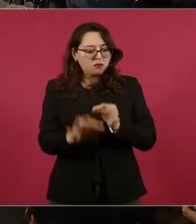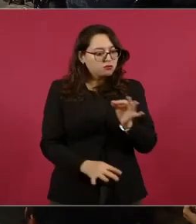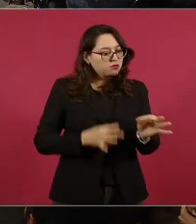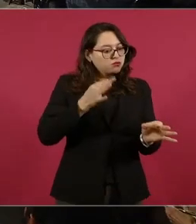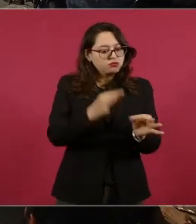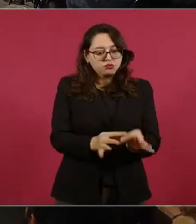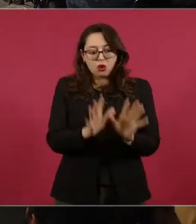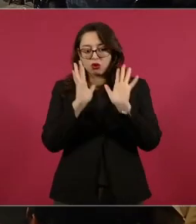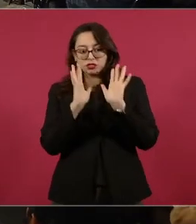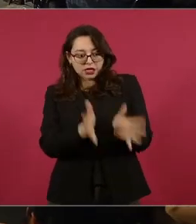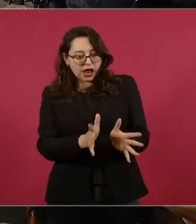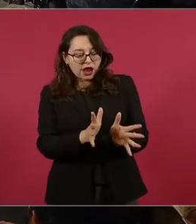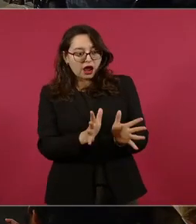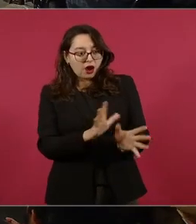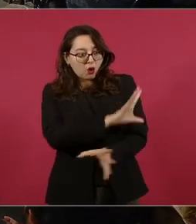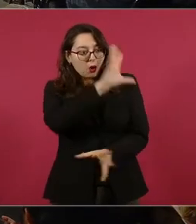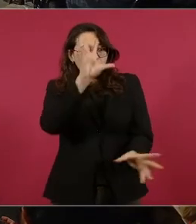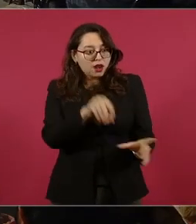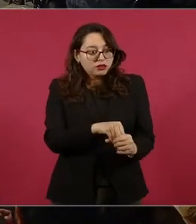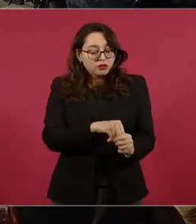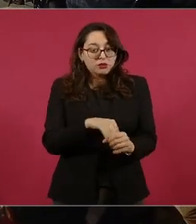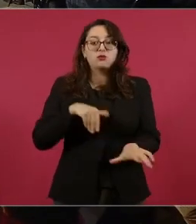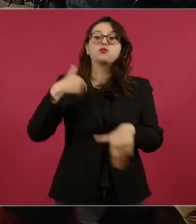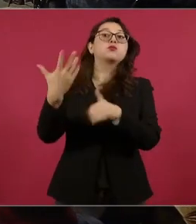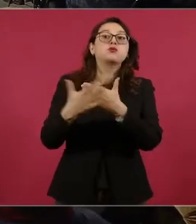pueda tener esta